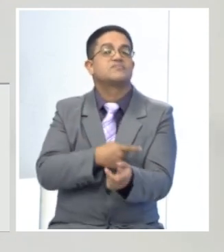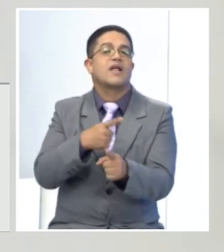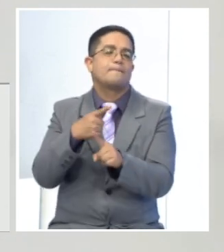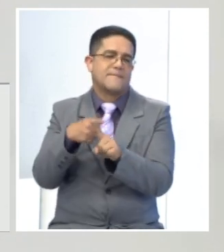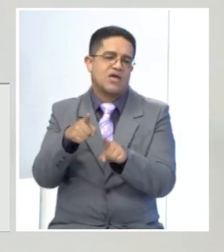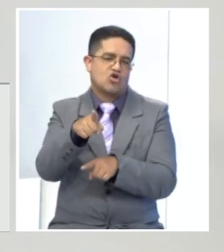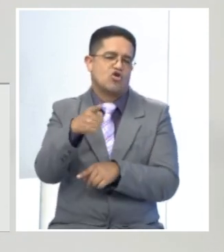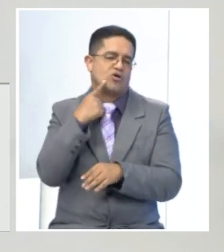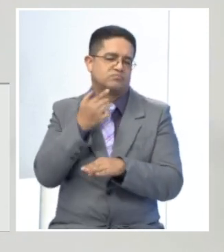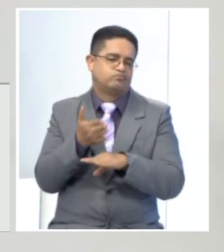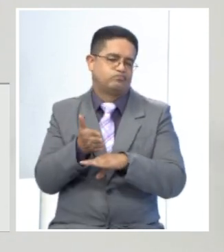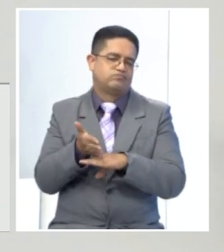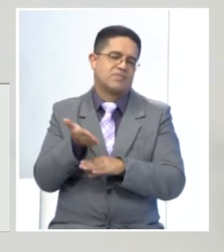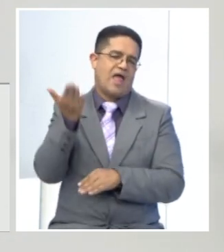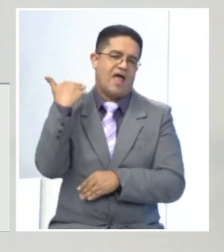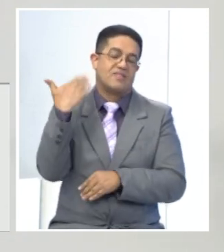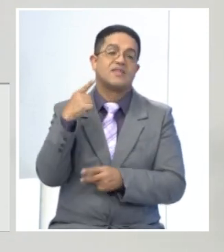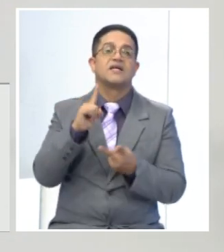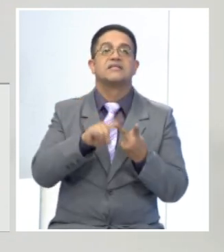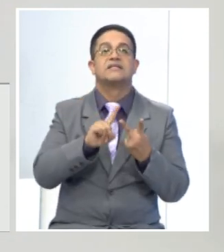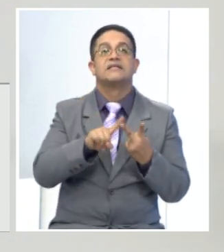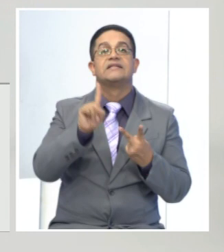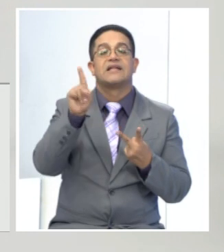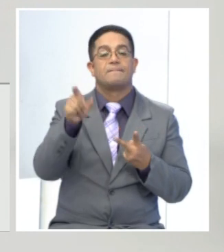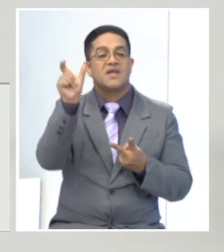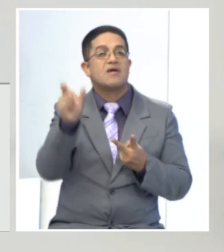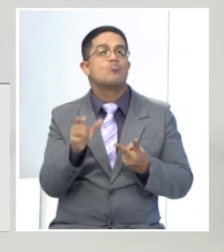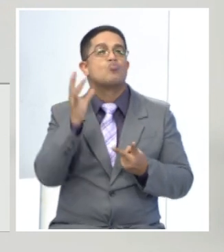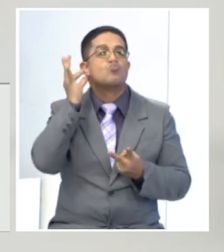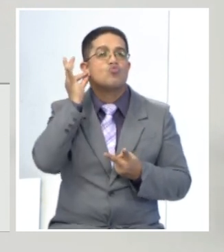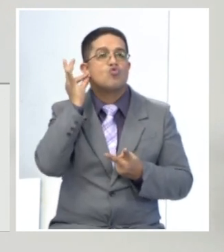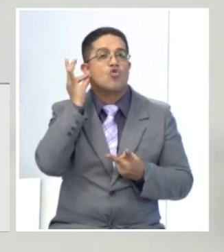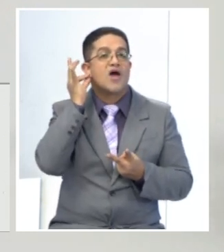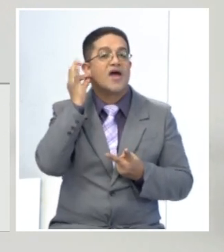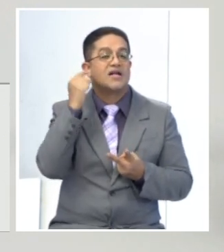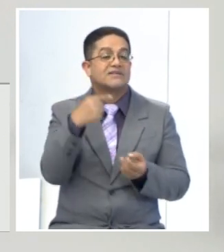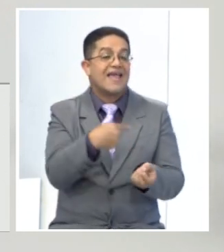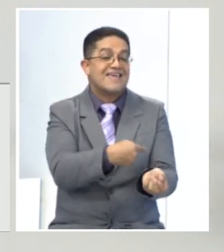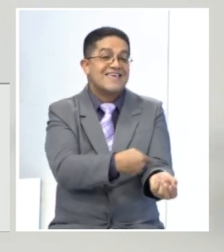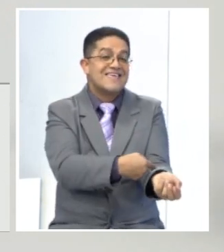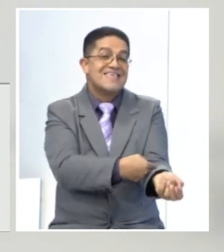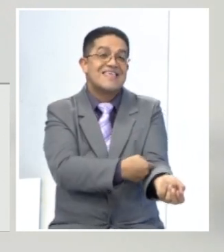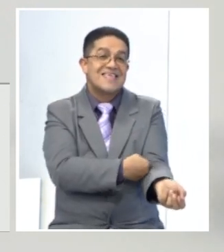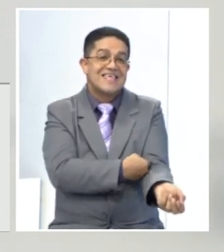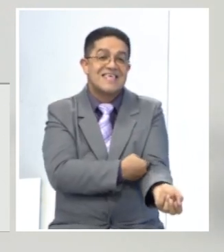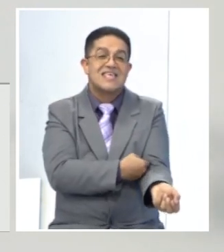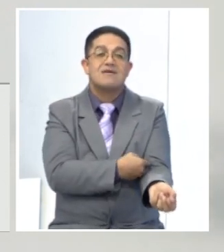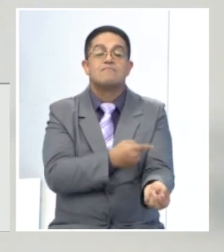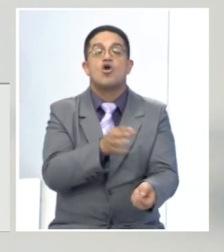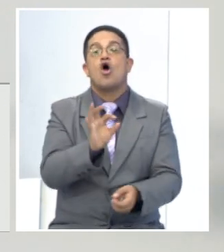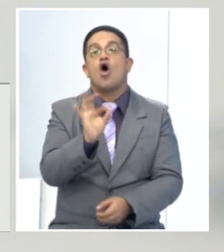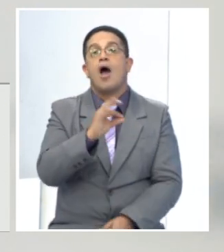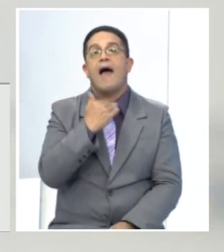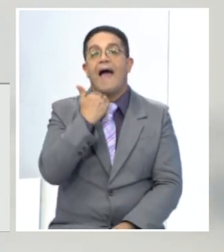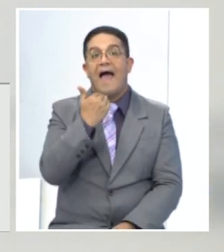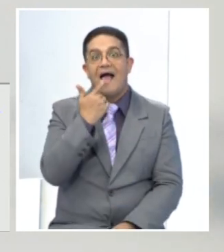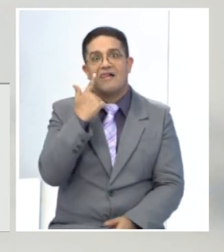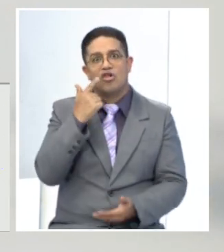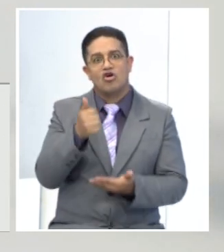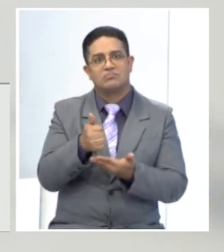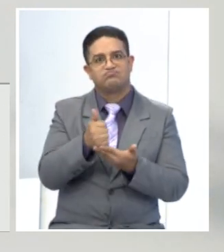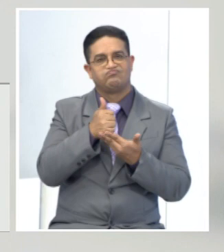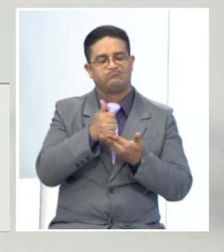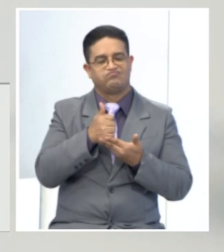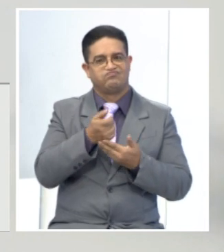antecedente inmunológico. Pacientes que fueron sometidas a algún tipo de quimioterapia o algún tipo de regulador del sistema inmune por